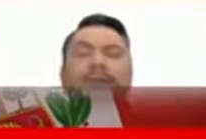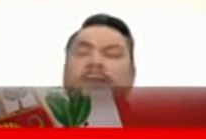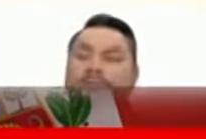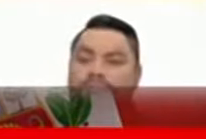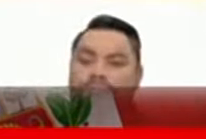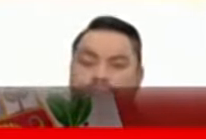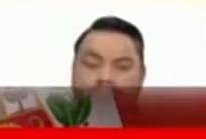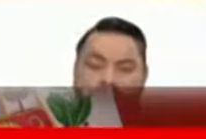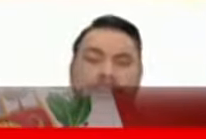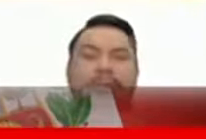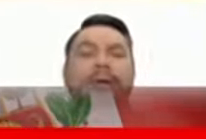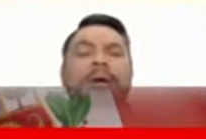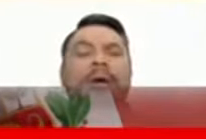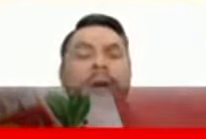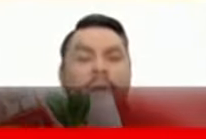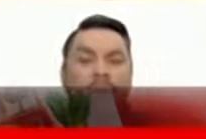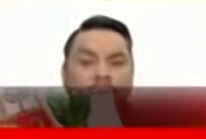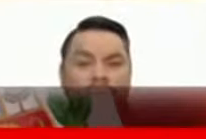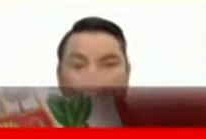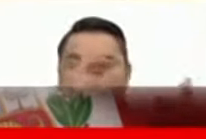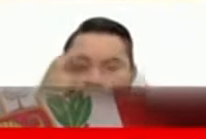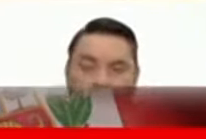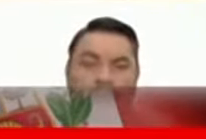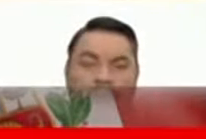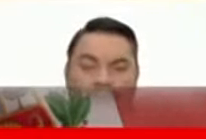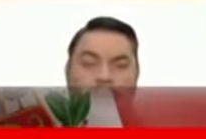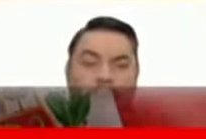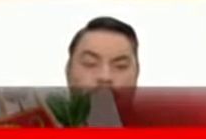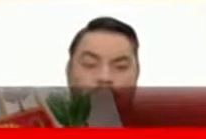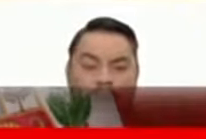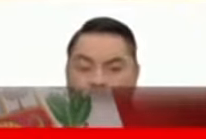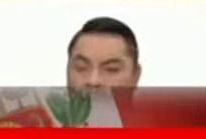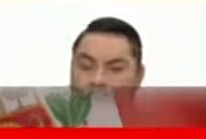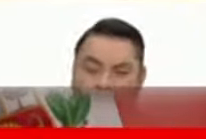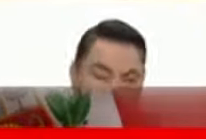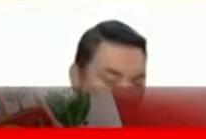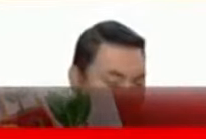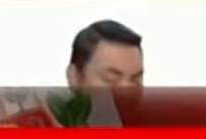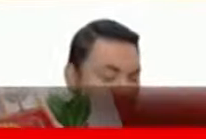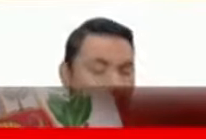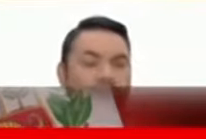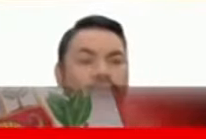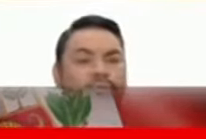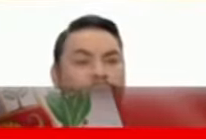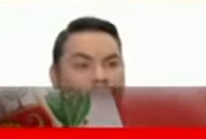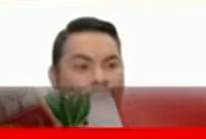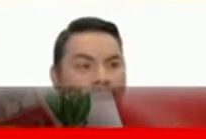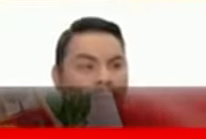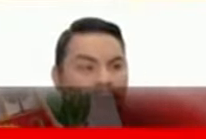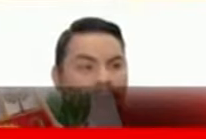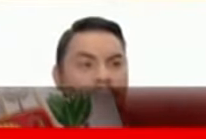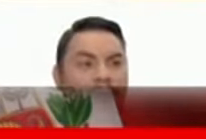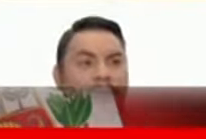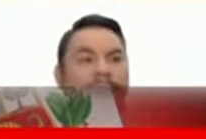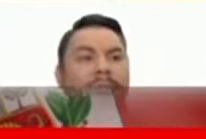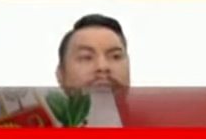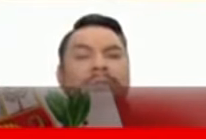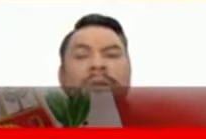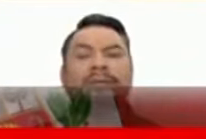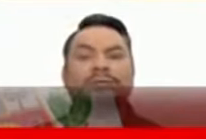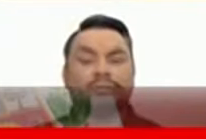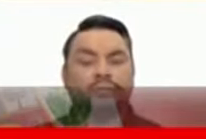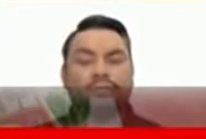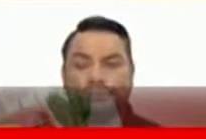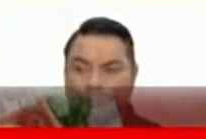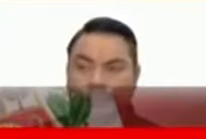despacho de Ministerio de Comercio Exterior y Turismo lo acaba de asumir la señora Úrsula de Silú